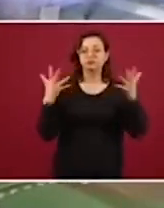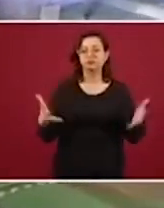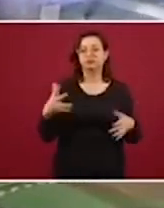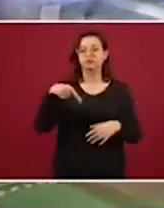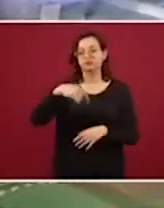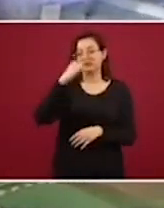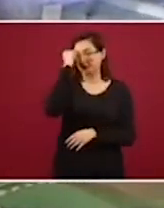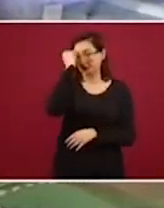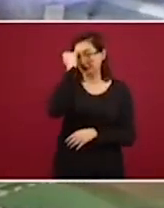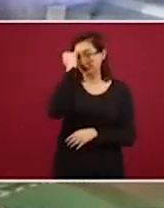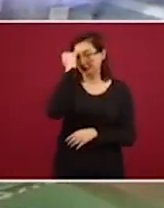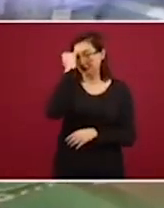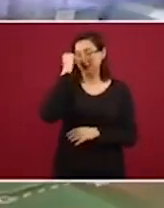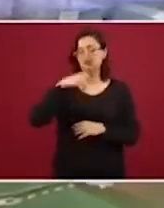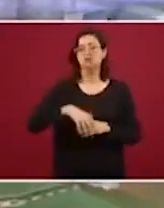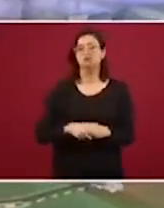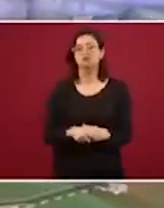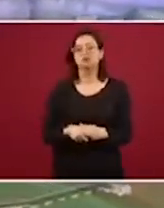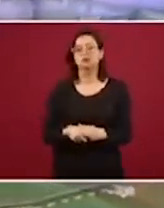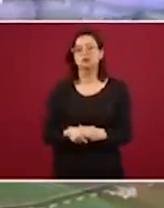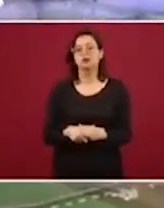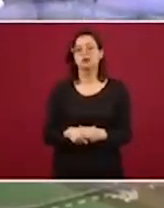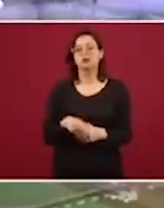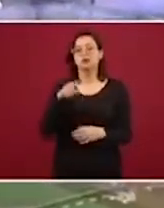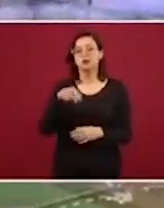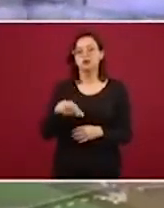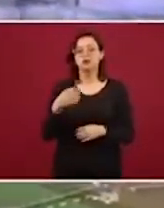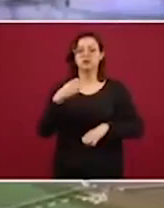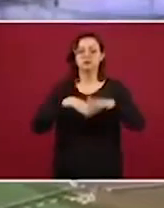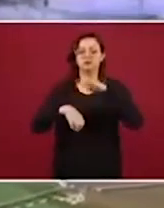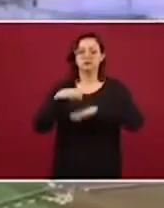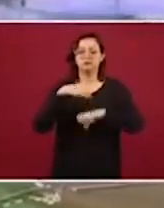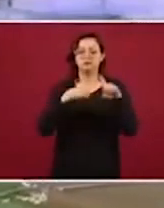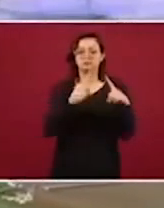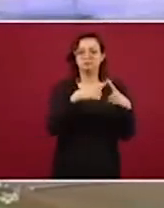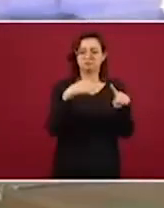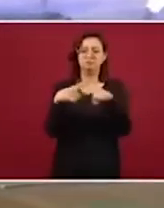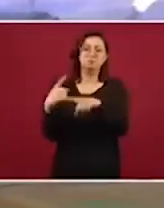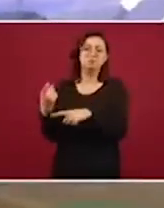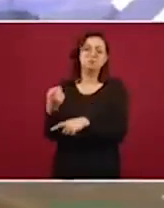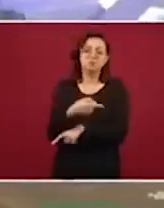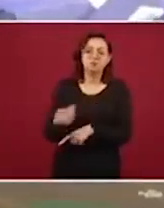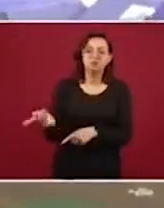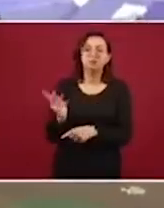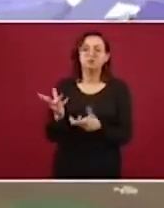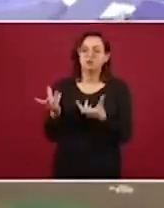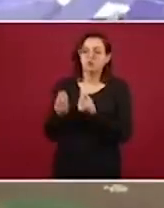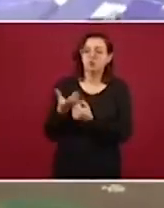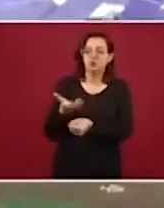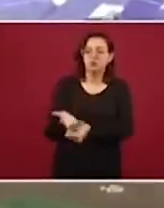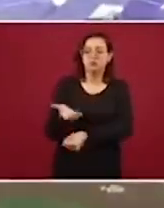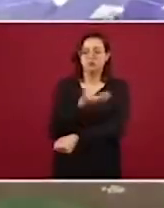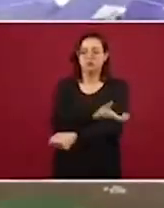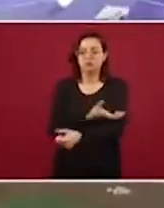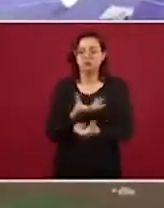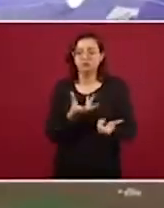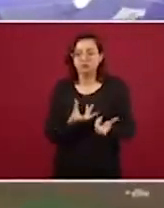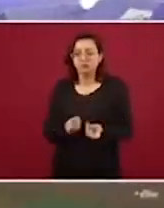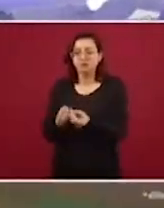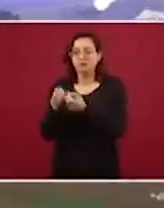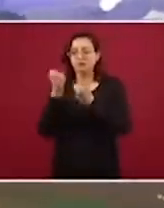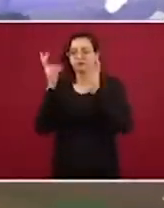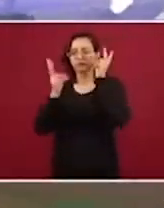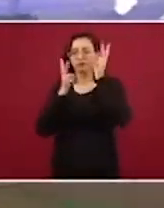lugar que se llama Jamnagar. La empresa Reliance hoy nos hacen el favor de recibirnos. Estoy con